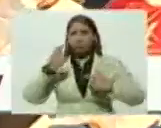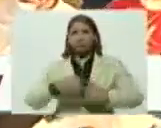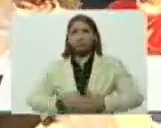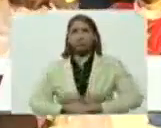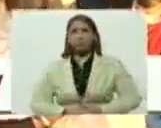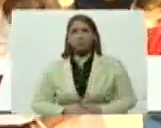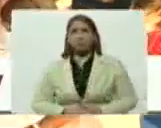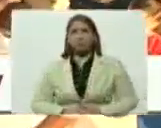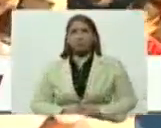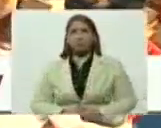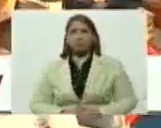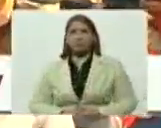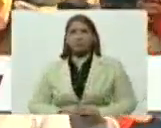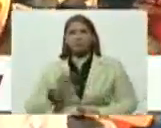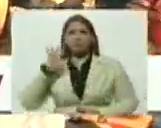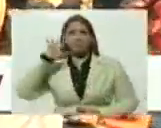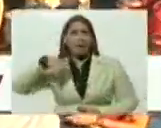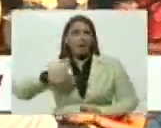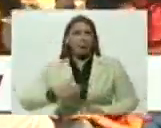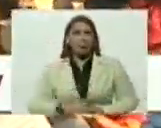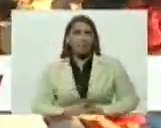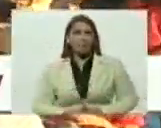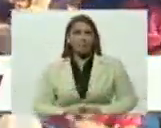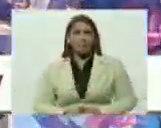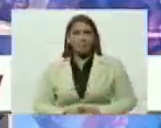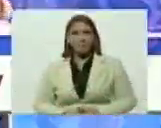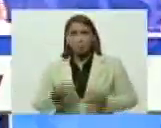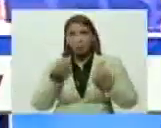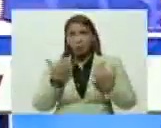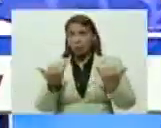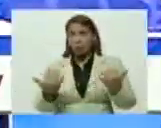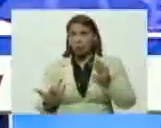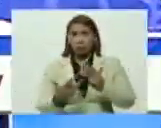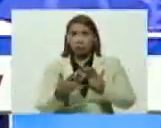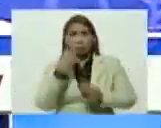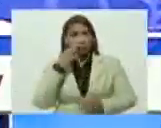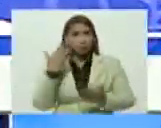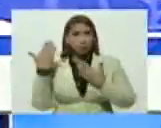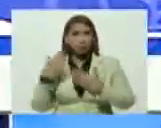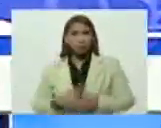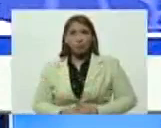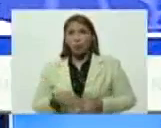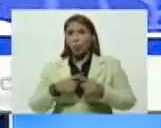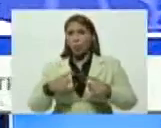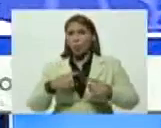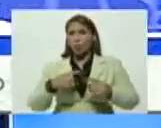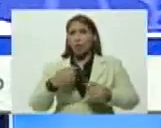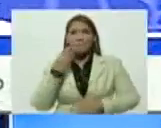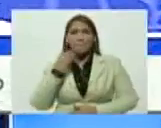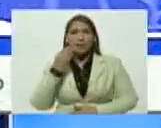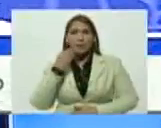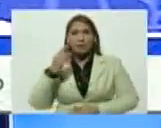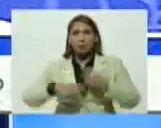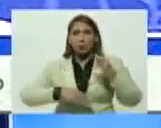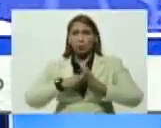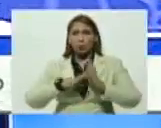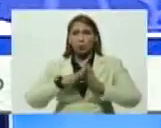chavista. Naguara, pues. Bueno, ahora vámonos para que ustedes vean otra experiencia productiva.